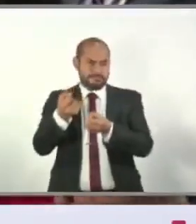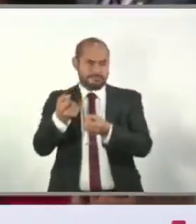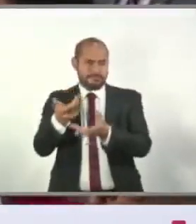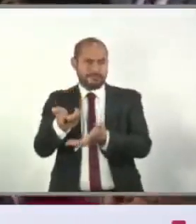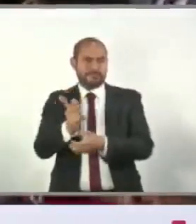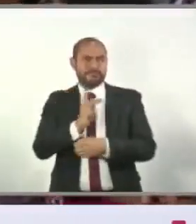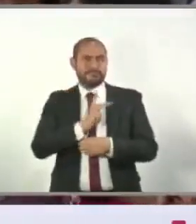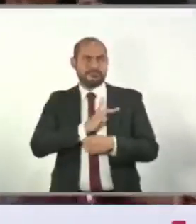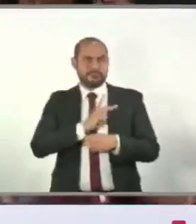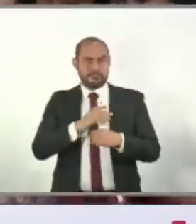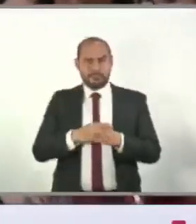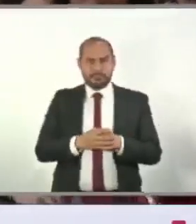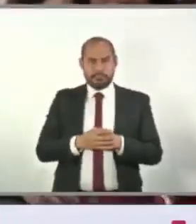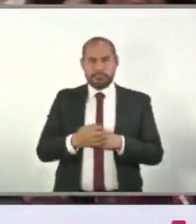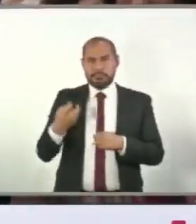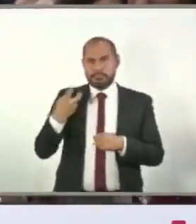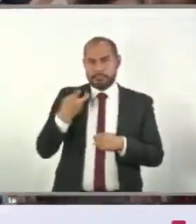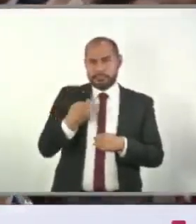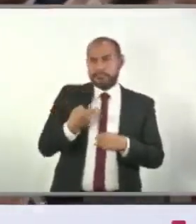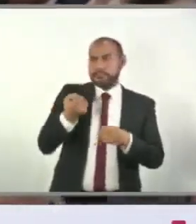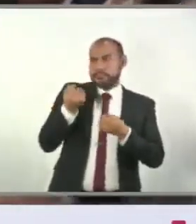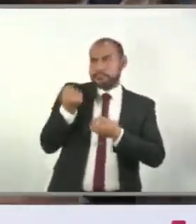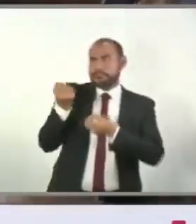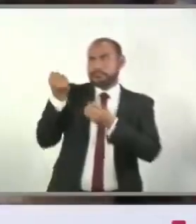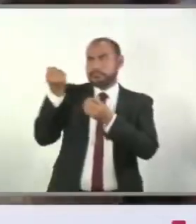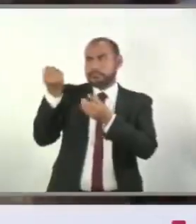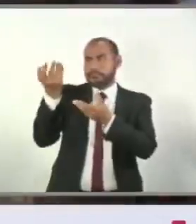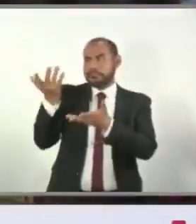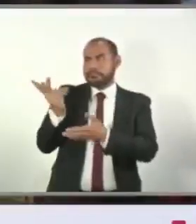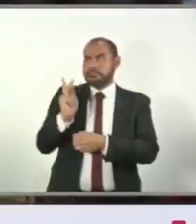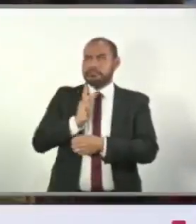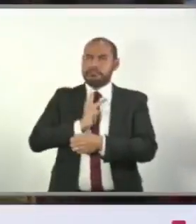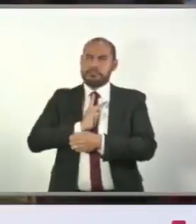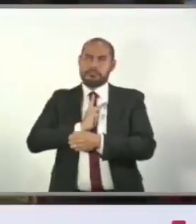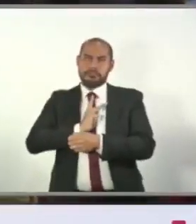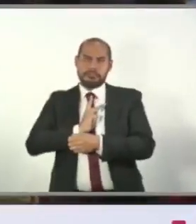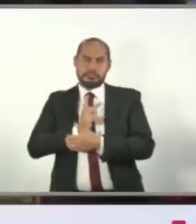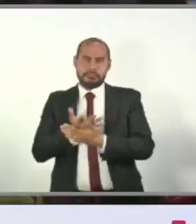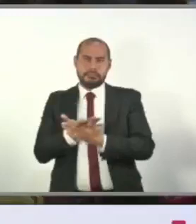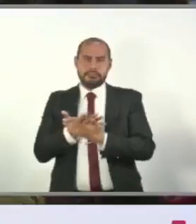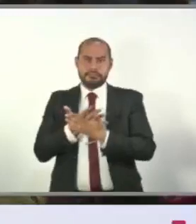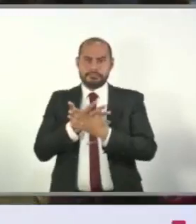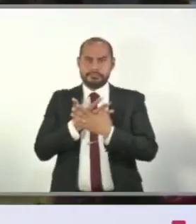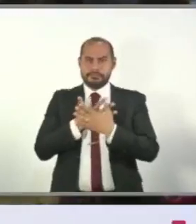Señor. Esto que te doy es mi trabajo,